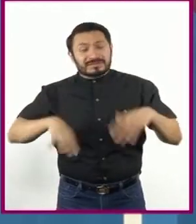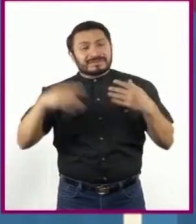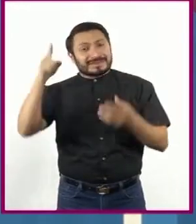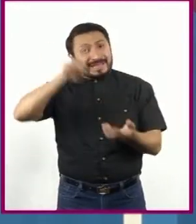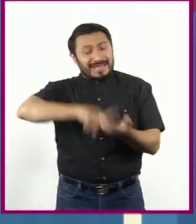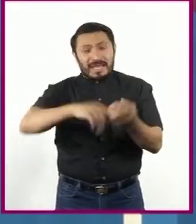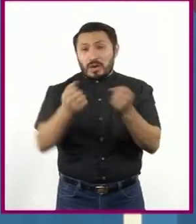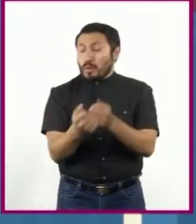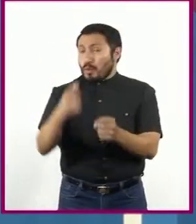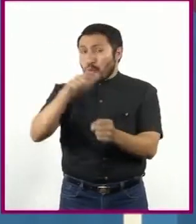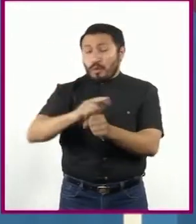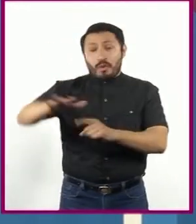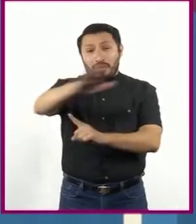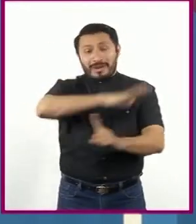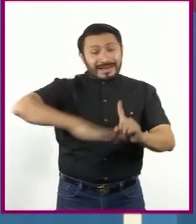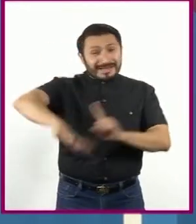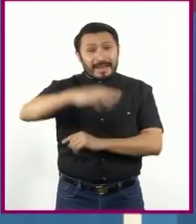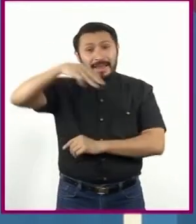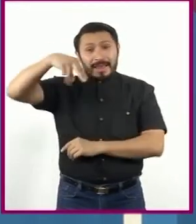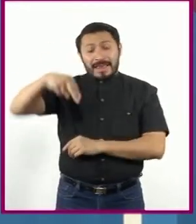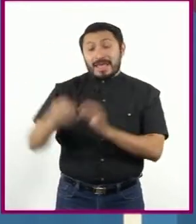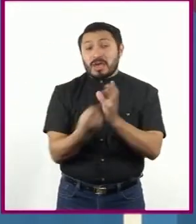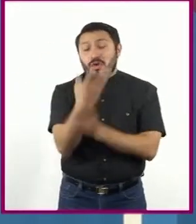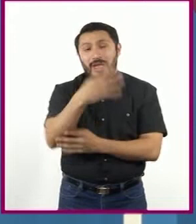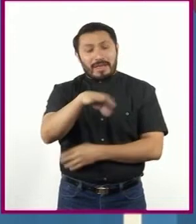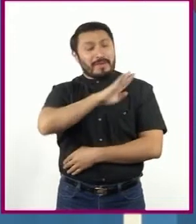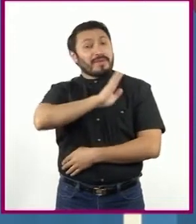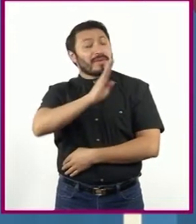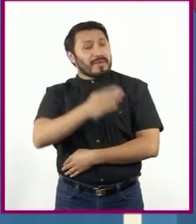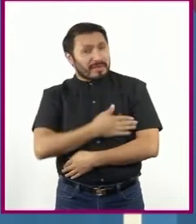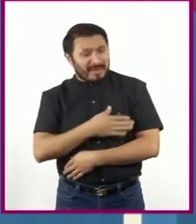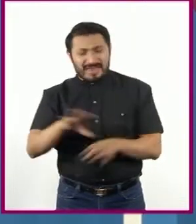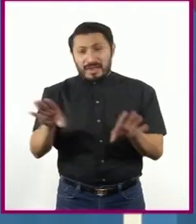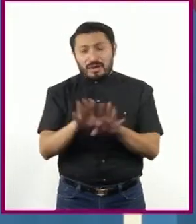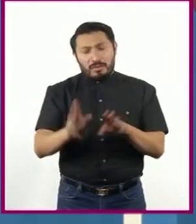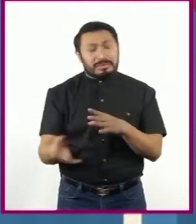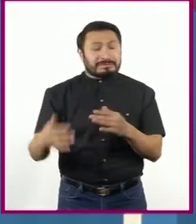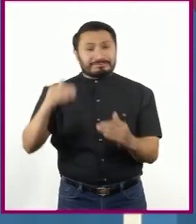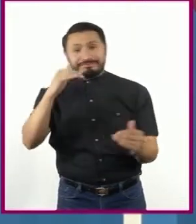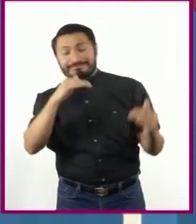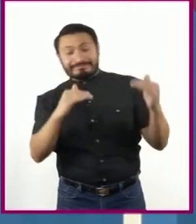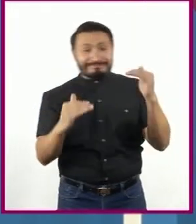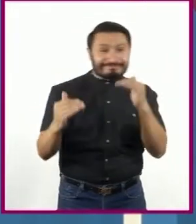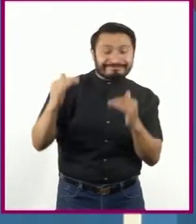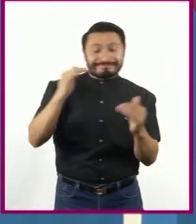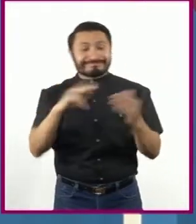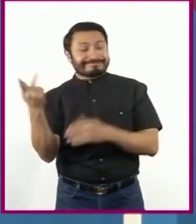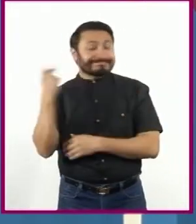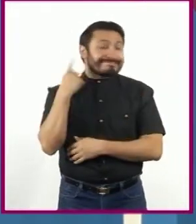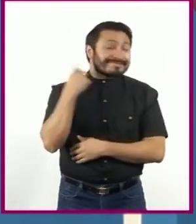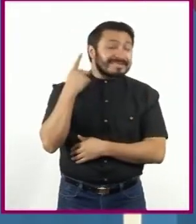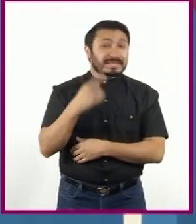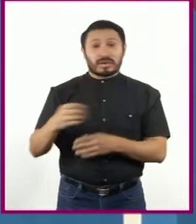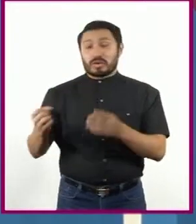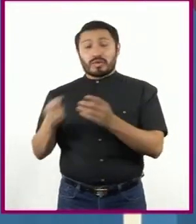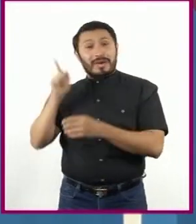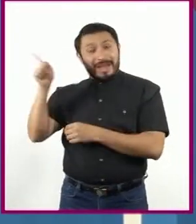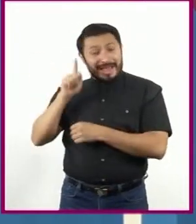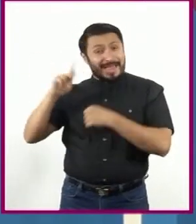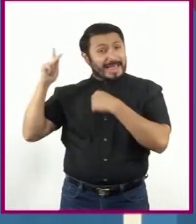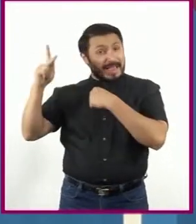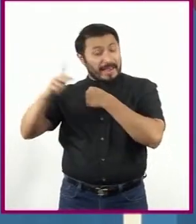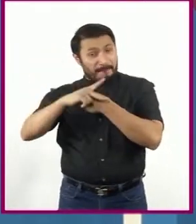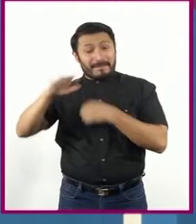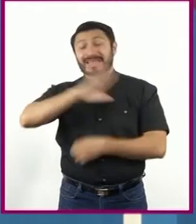sociedad novohispana, generando malestar y desequilibrio político, tanto en España como en Nueva España. Antes